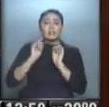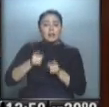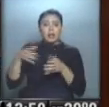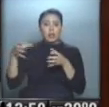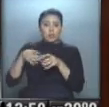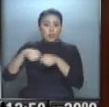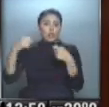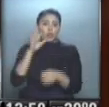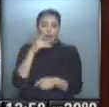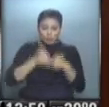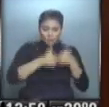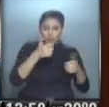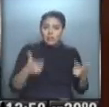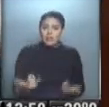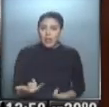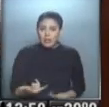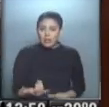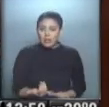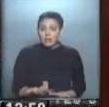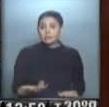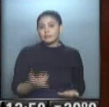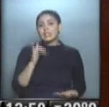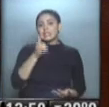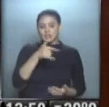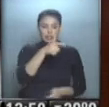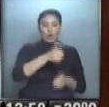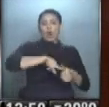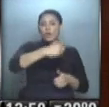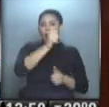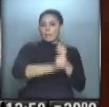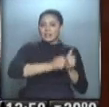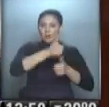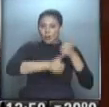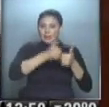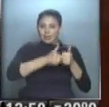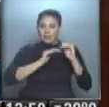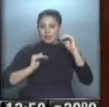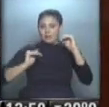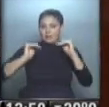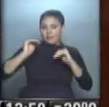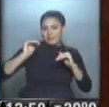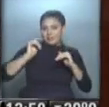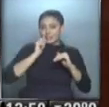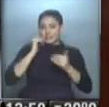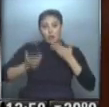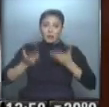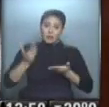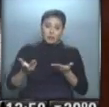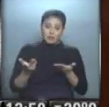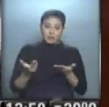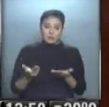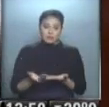también competidores. Es cierto que los competidores son menores en escala con relación al